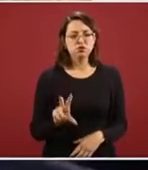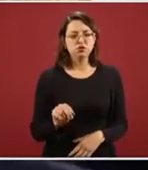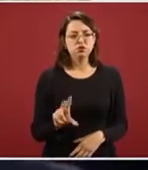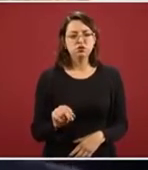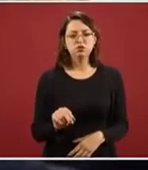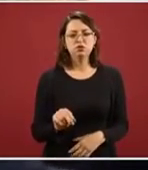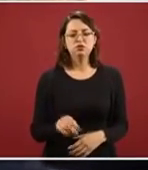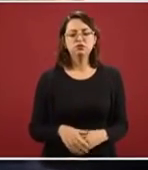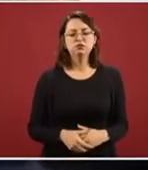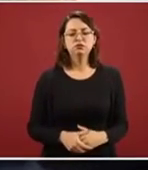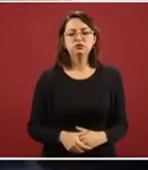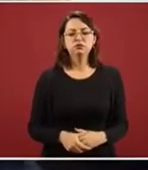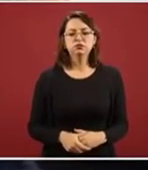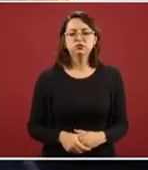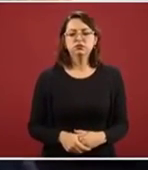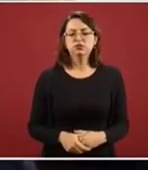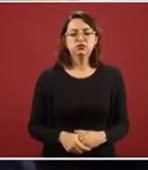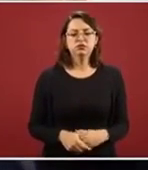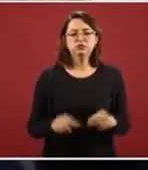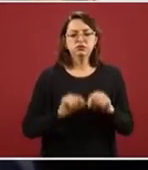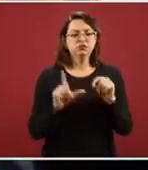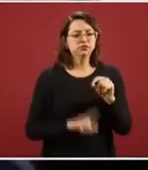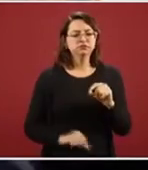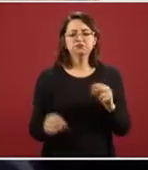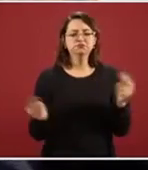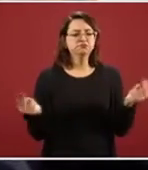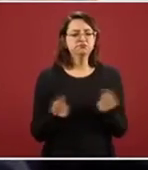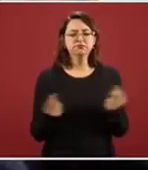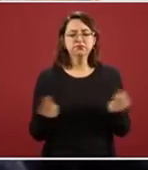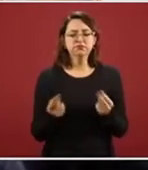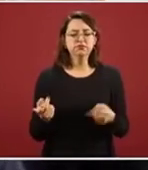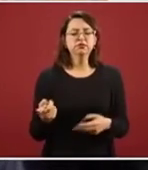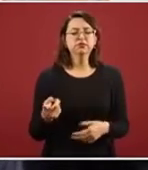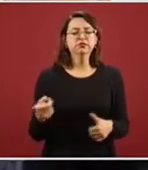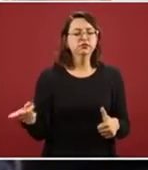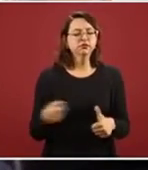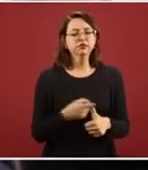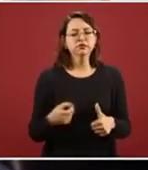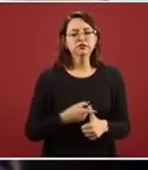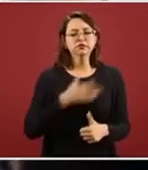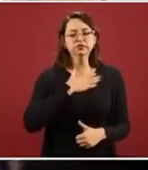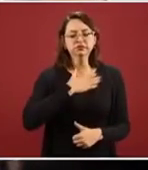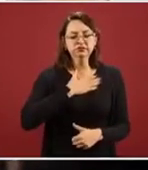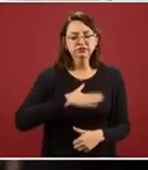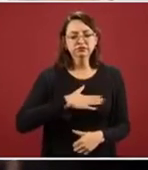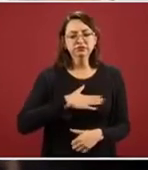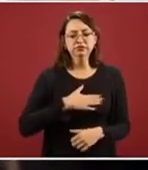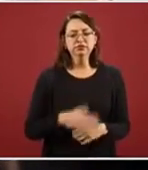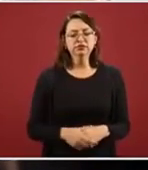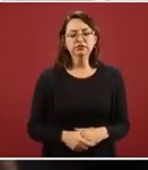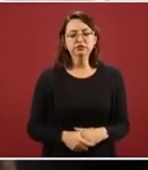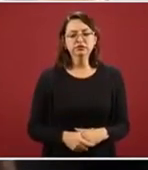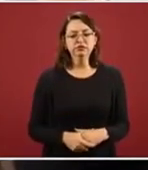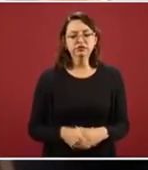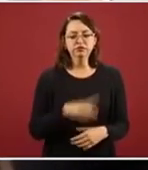No necesitamos eso, tiene que haber justicia y respetar a los que